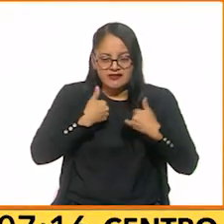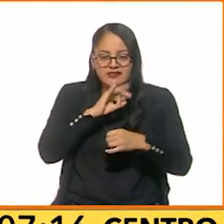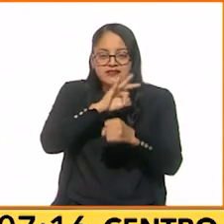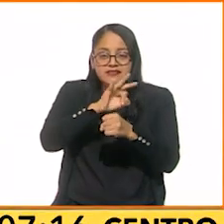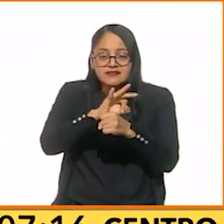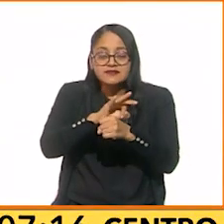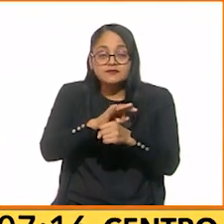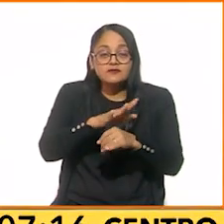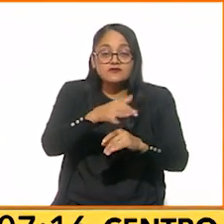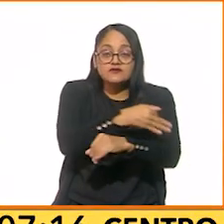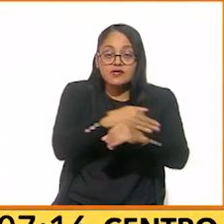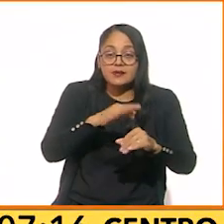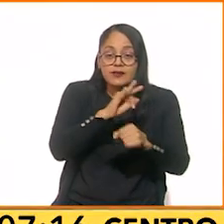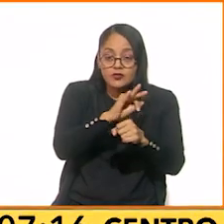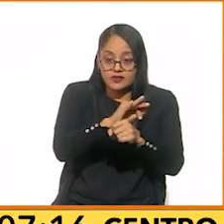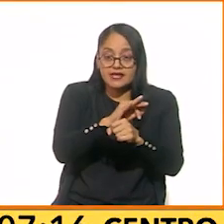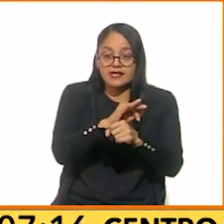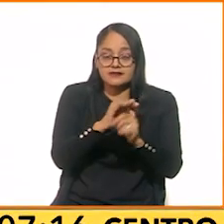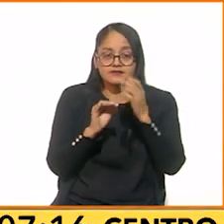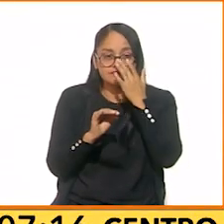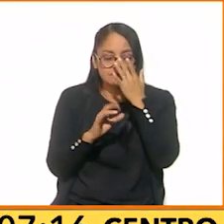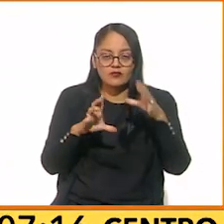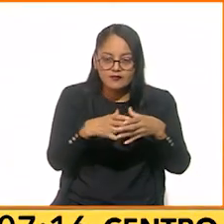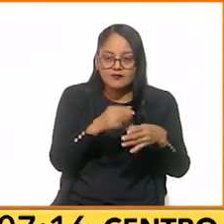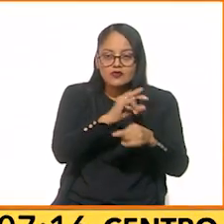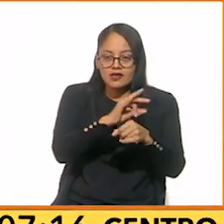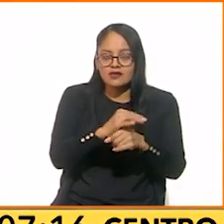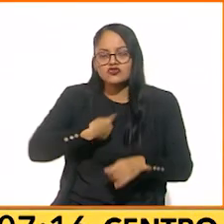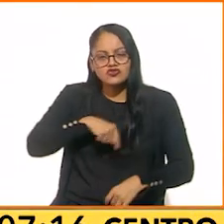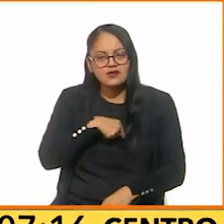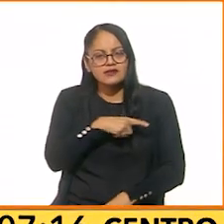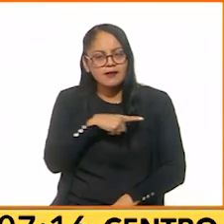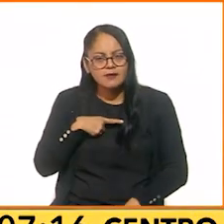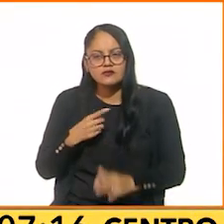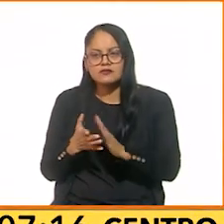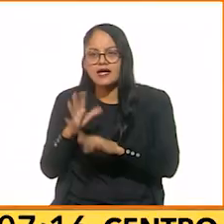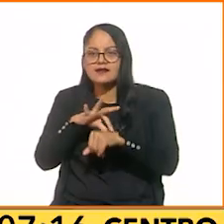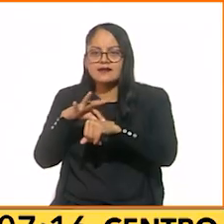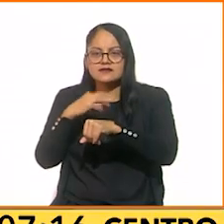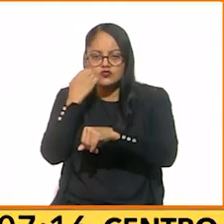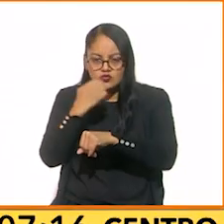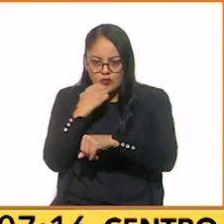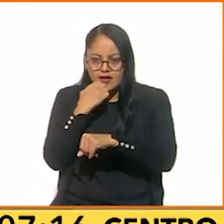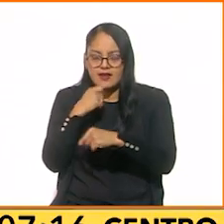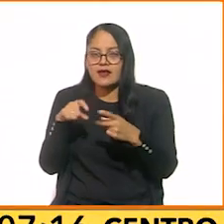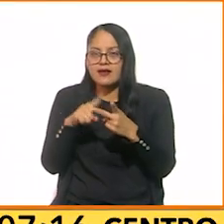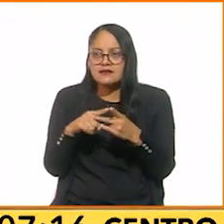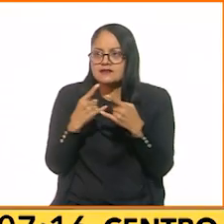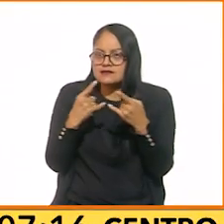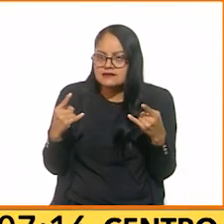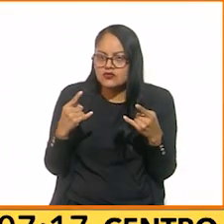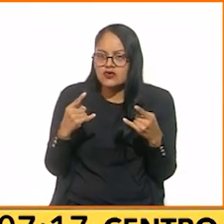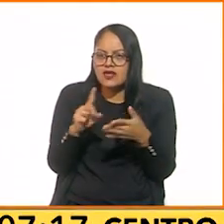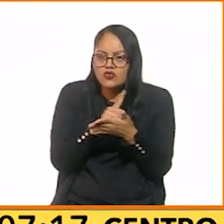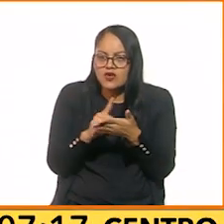en los entornos familiares, en los entornos comunitarios, buscar que se mantengan en la escuela, que no atraviesen por experiencias de